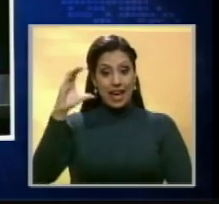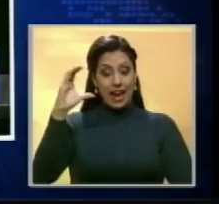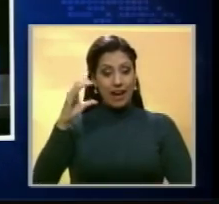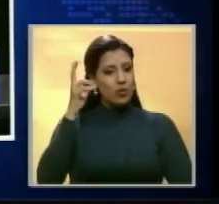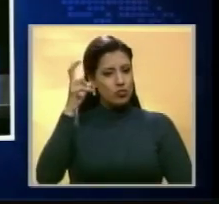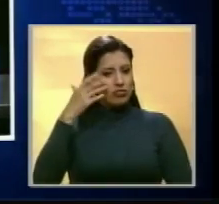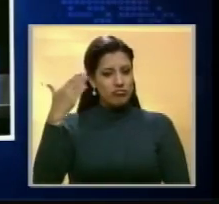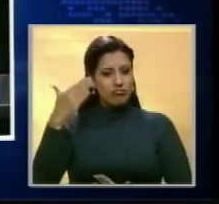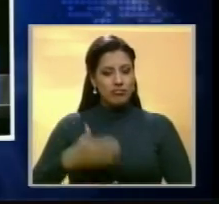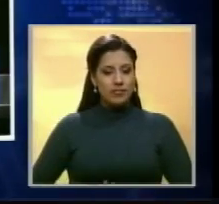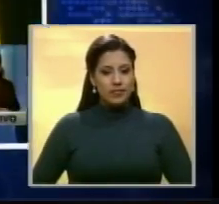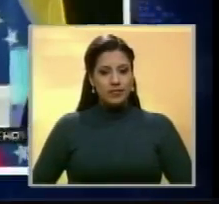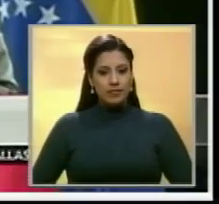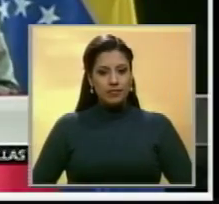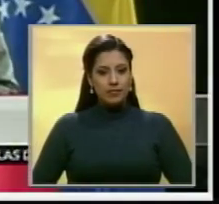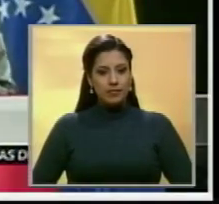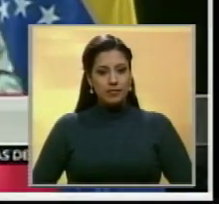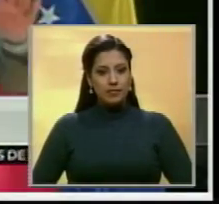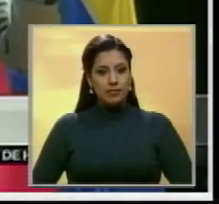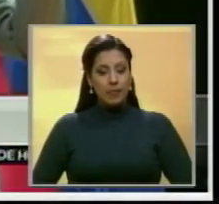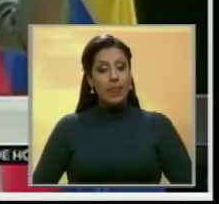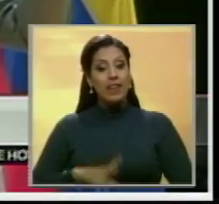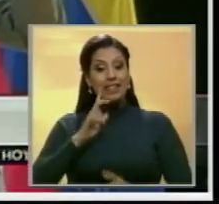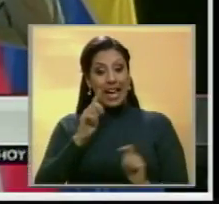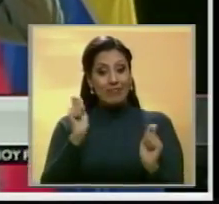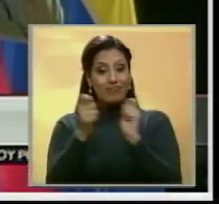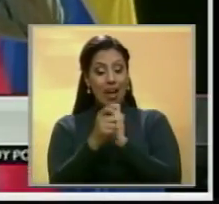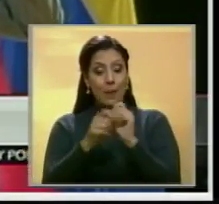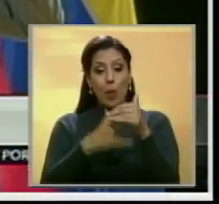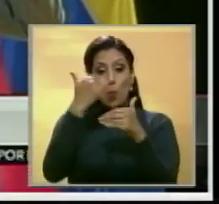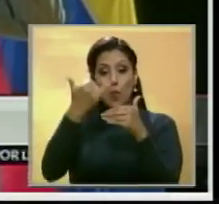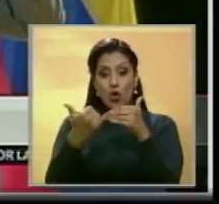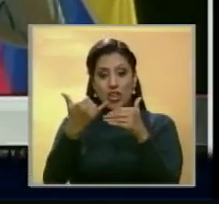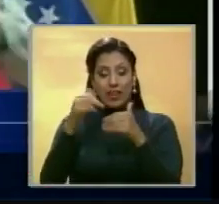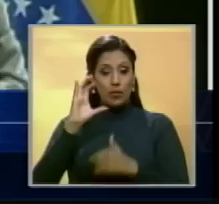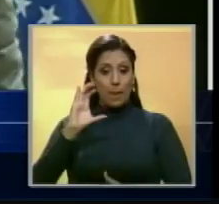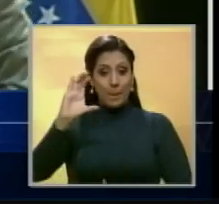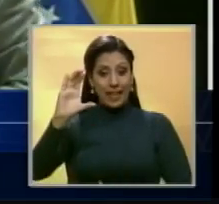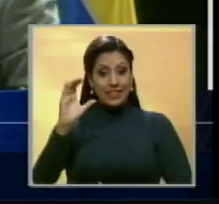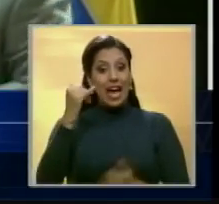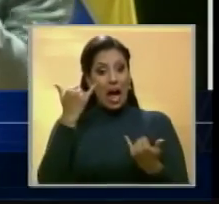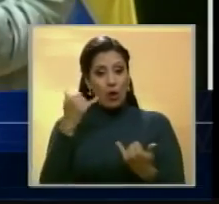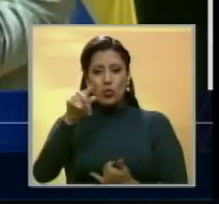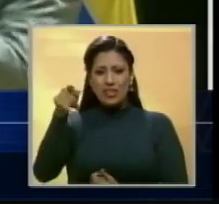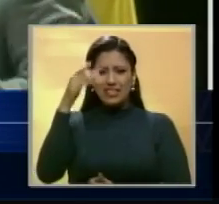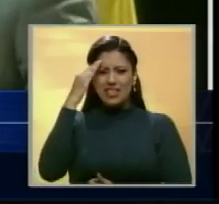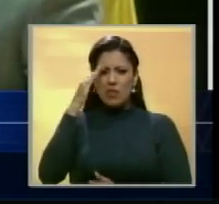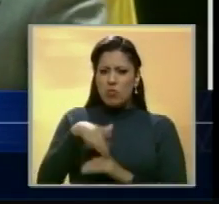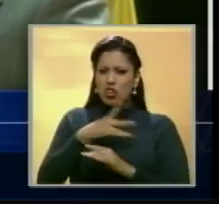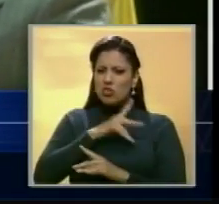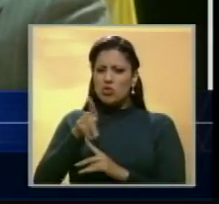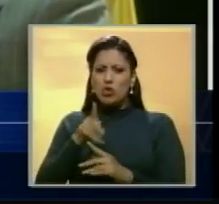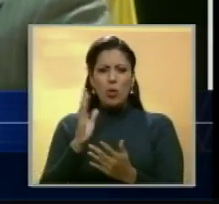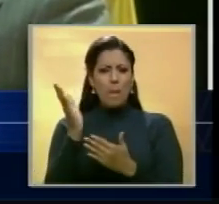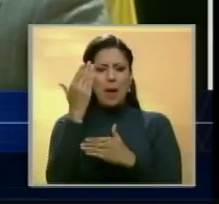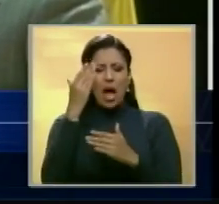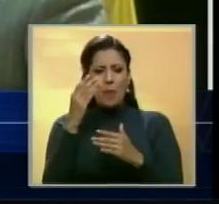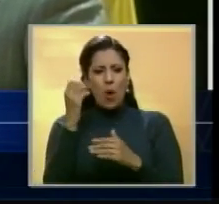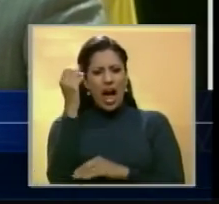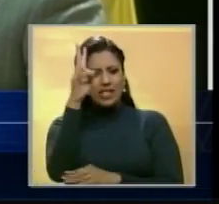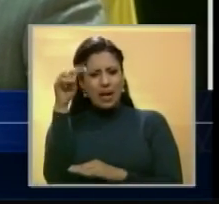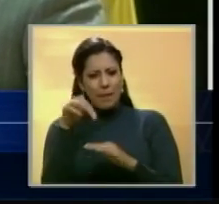Caracas. Escuchemos. Se convertía en el proyecto de país. Y ustedes saben por qué fuimos a una asamblea